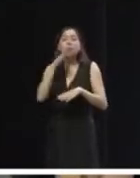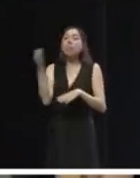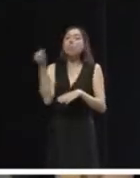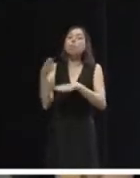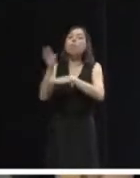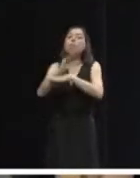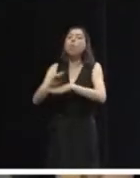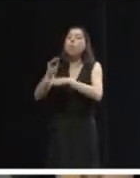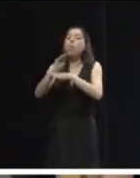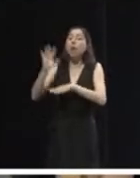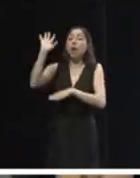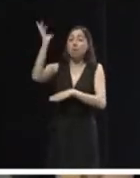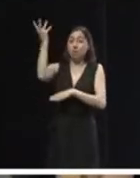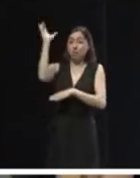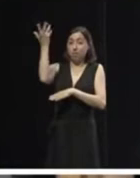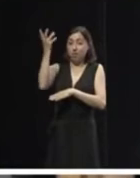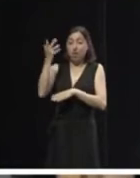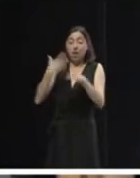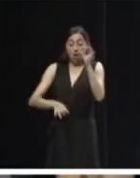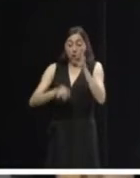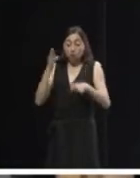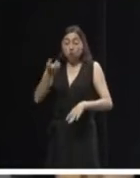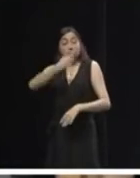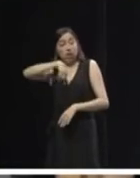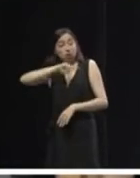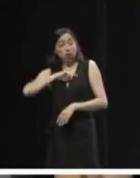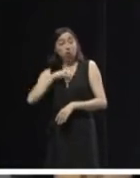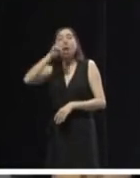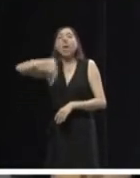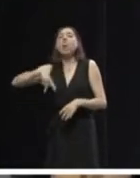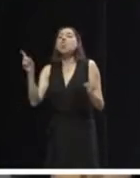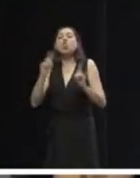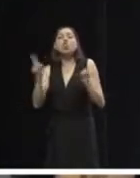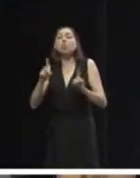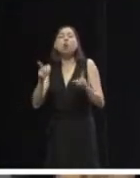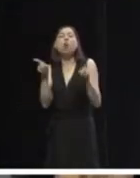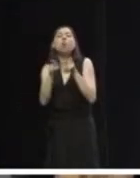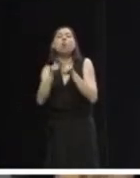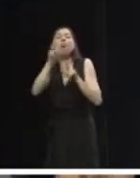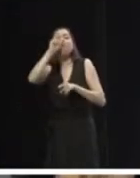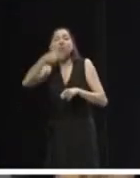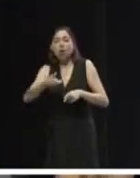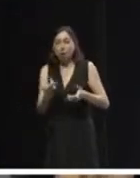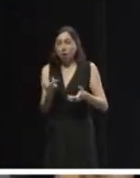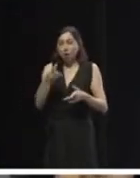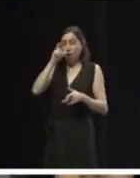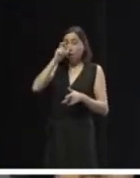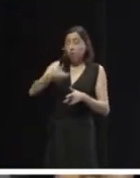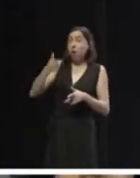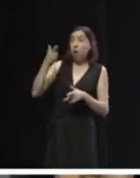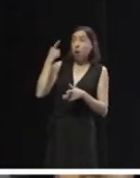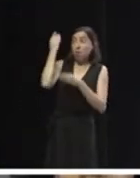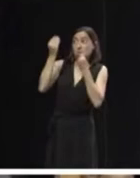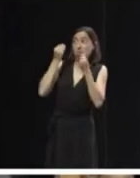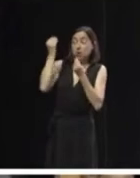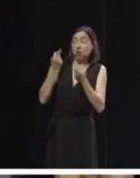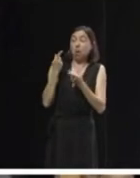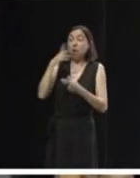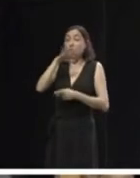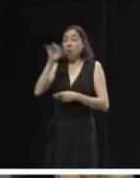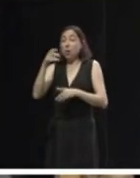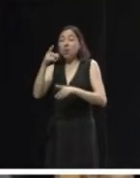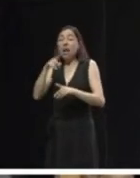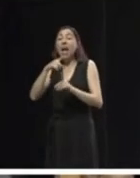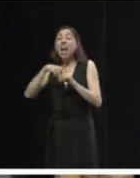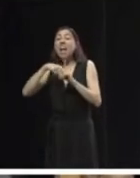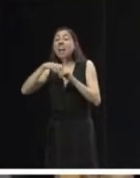ambiente. Afortunadamente, nosotras no somos como Feijóo. No consideramos que 50 grados sea un